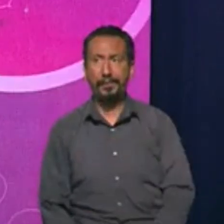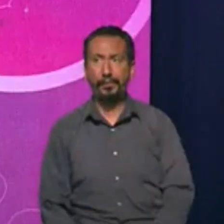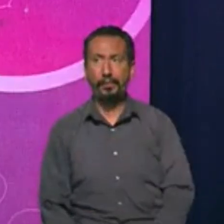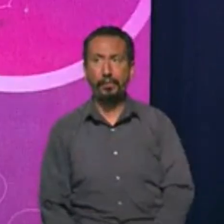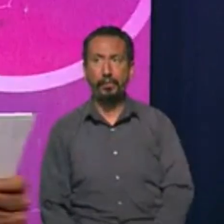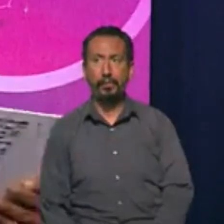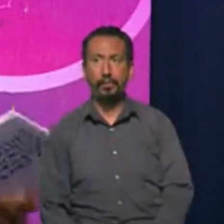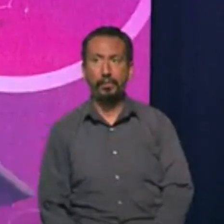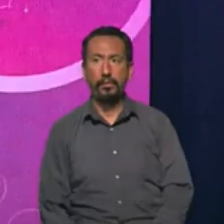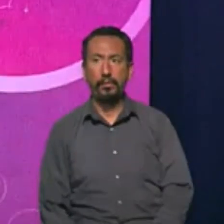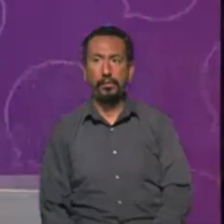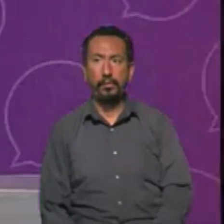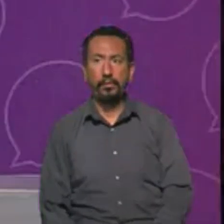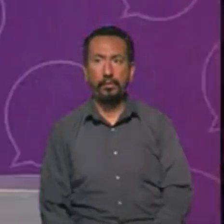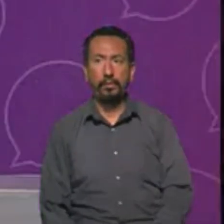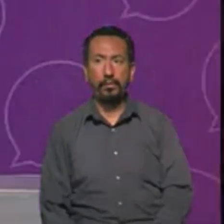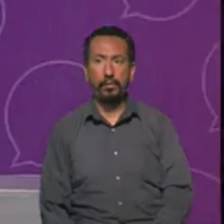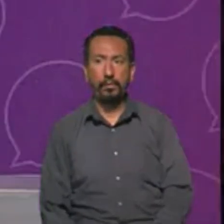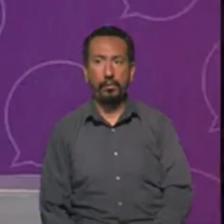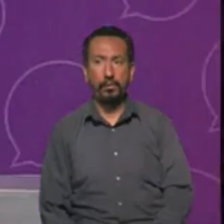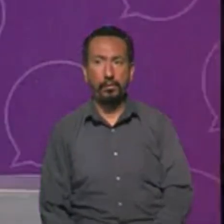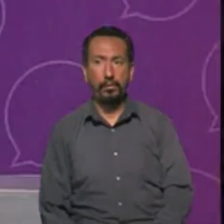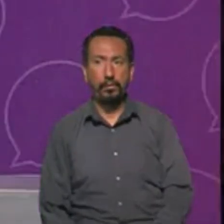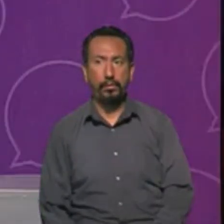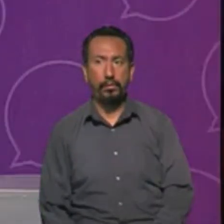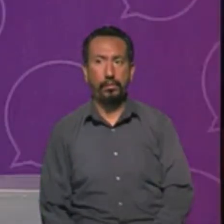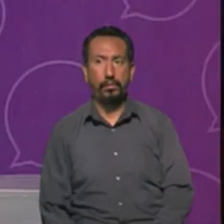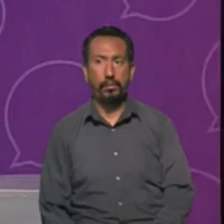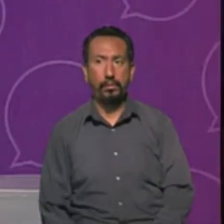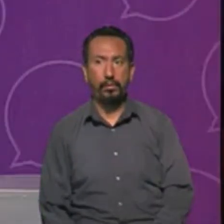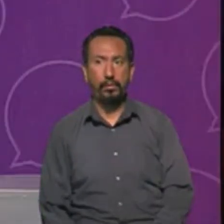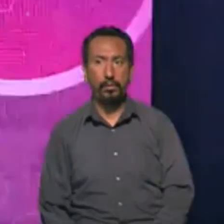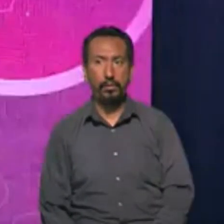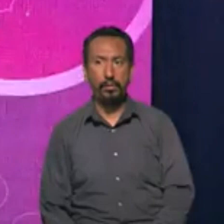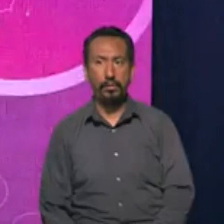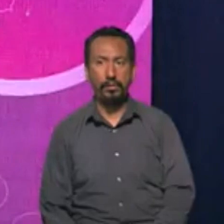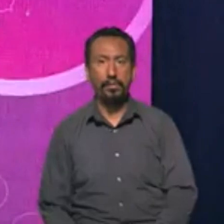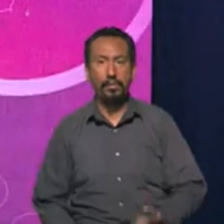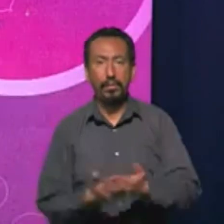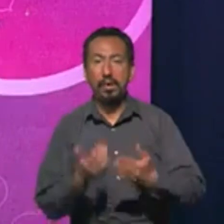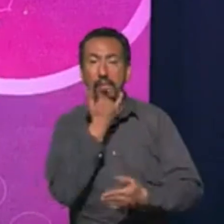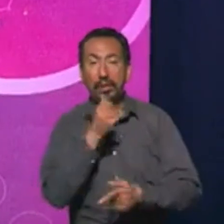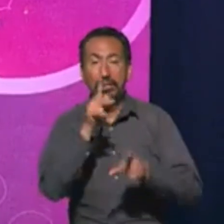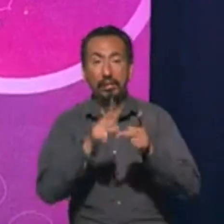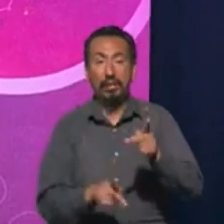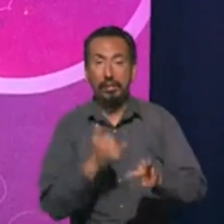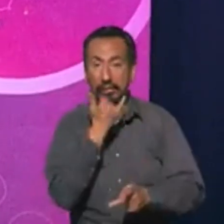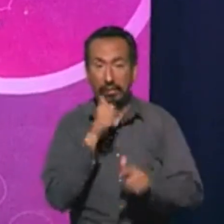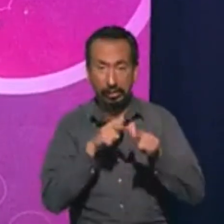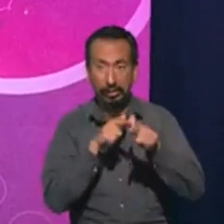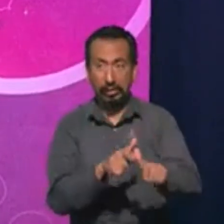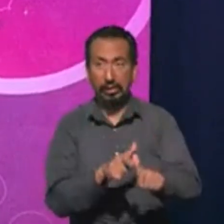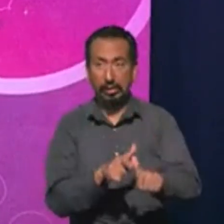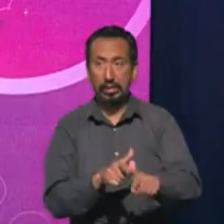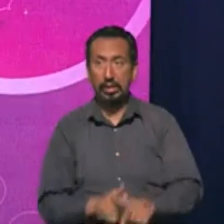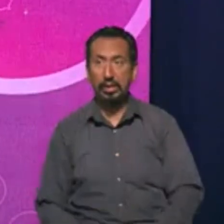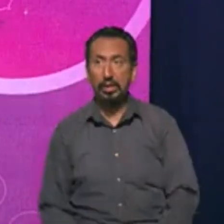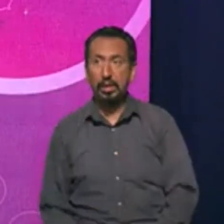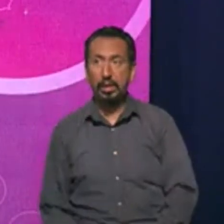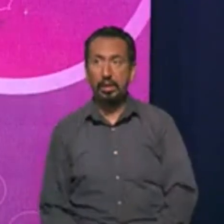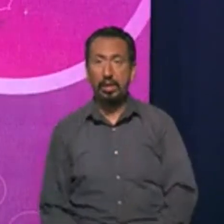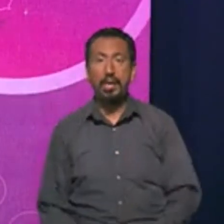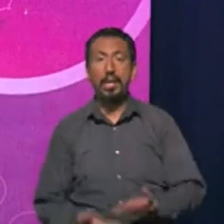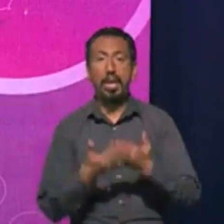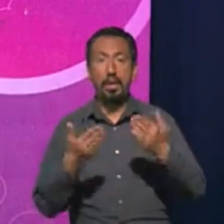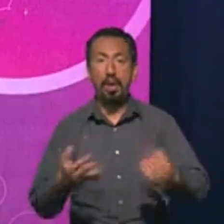perdón Gracias candidato vamos ahoraa tengo tiempo si me adelante adelante por favor candidato una disculpa